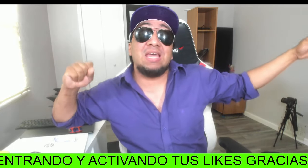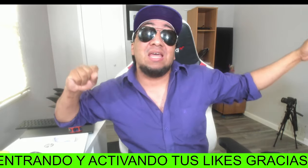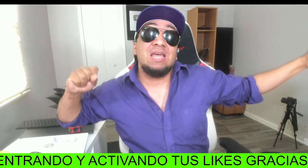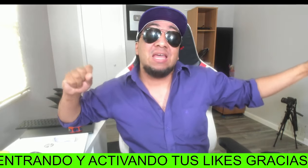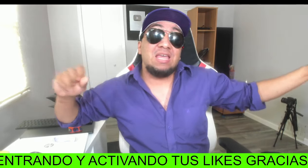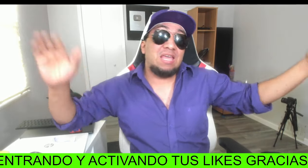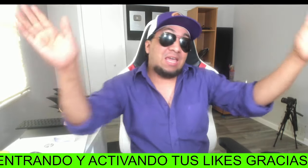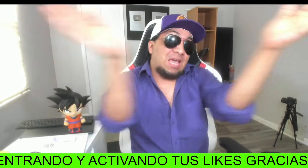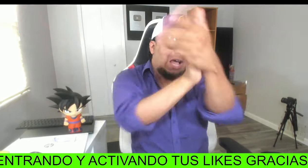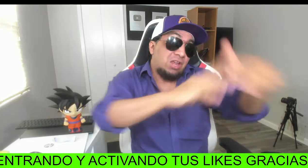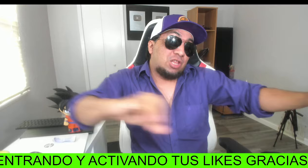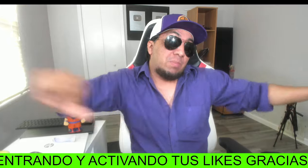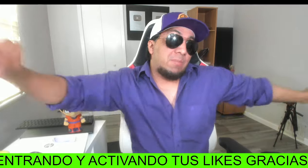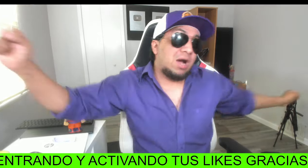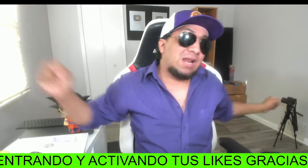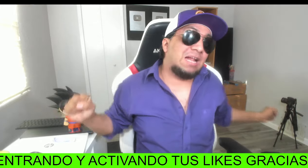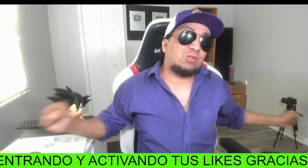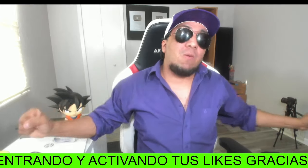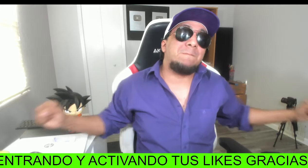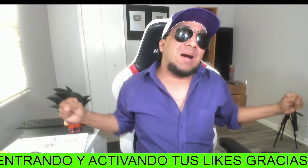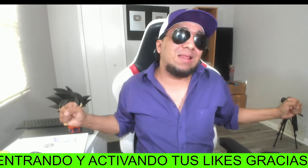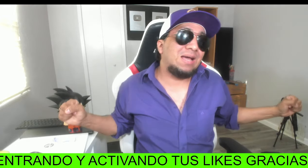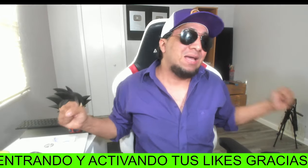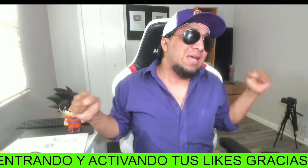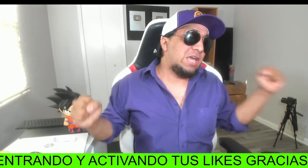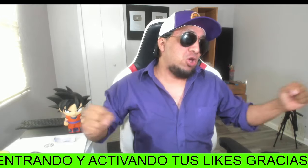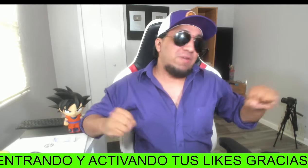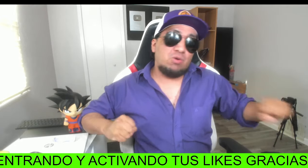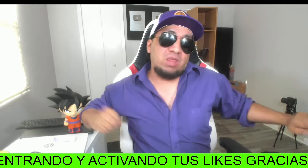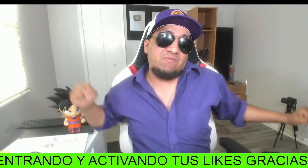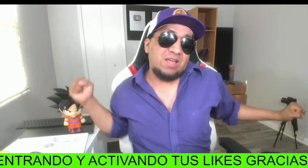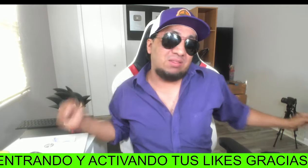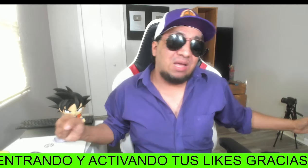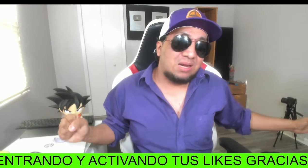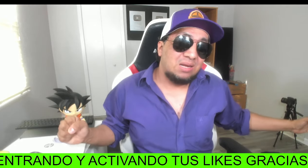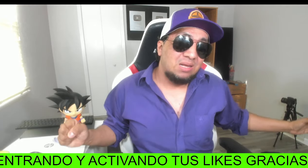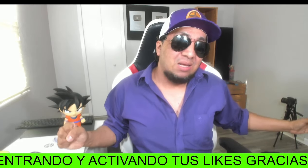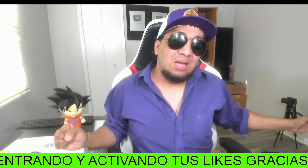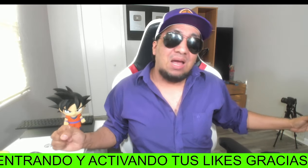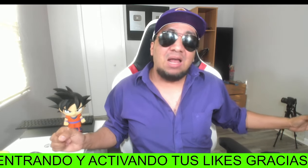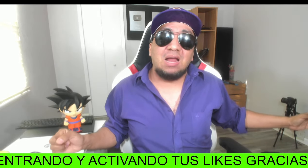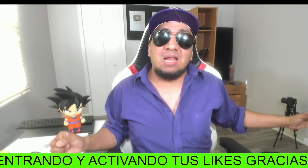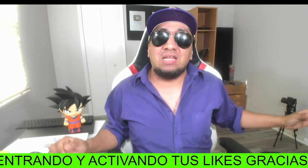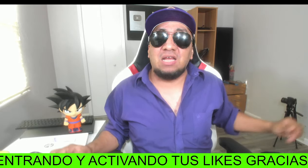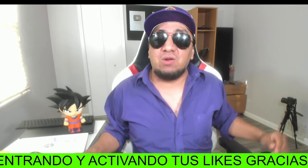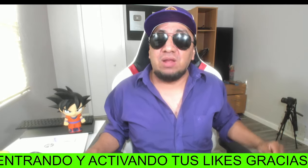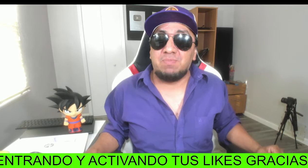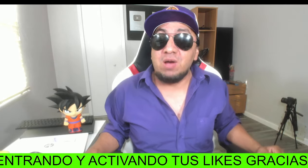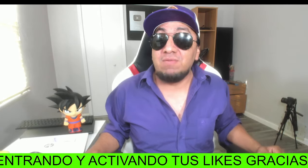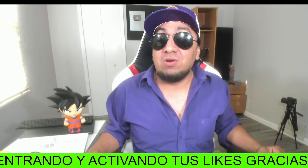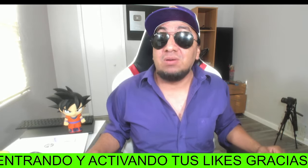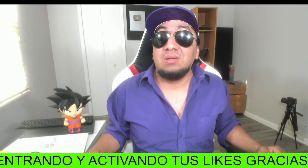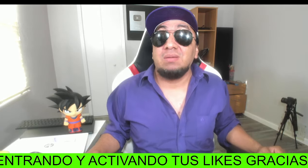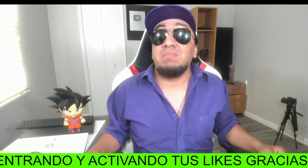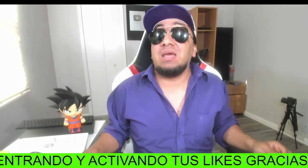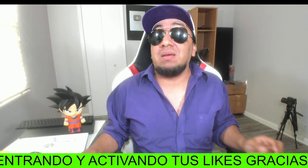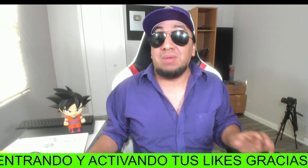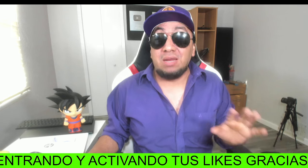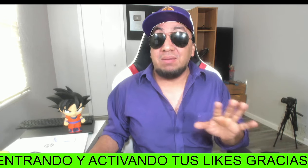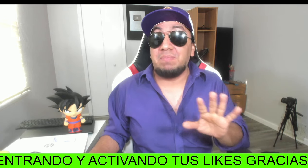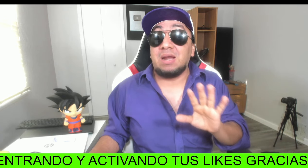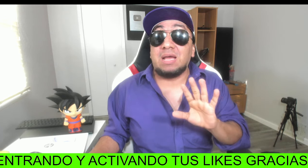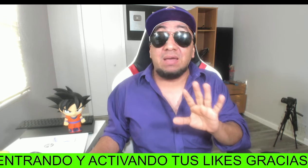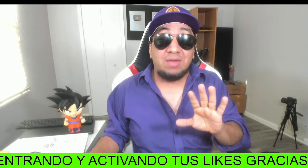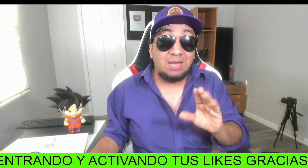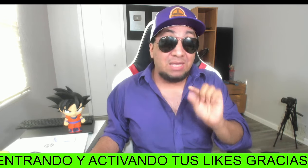aquí y que ahorita vamos a agarrar a trompada, que yo vengo a defender al dinero del pueblo. Miren,